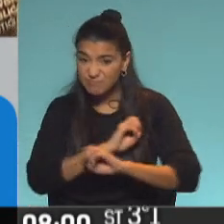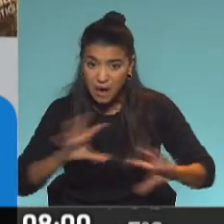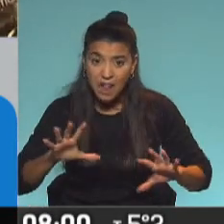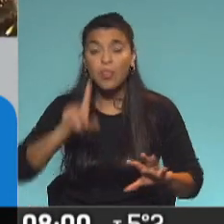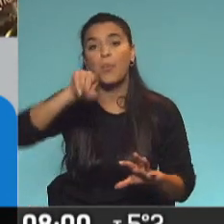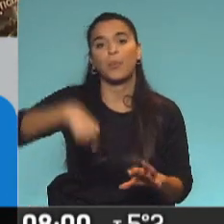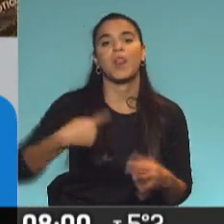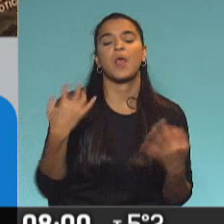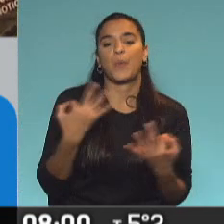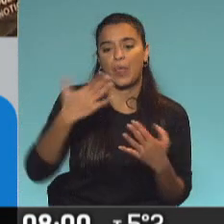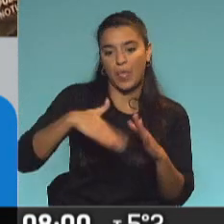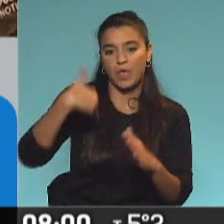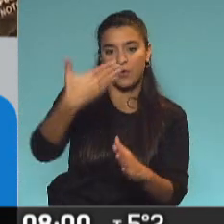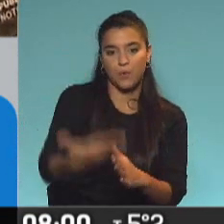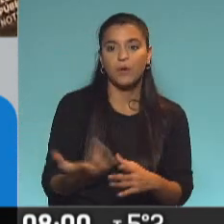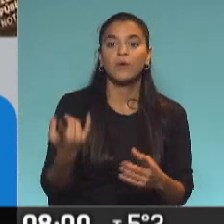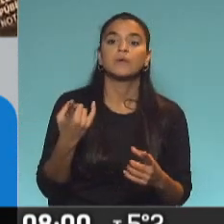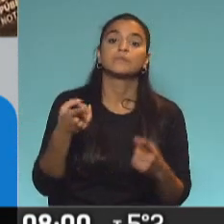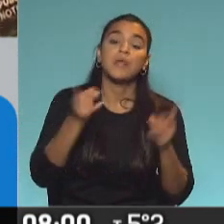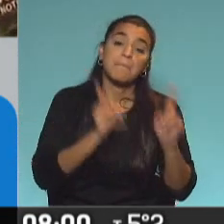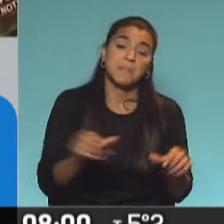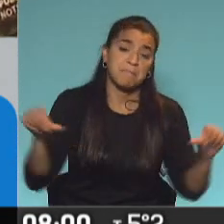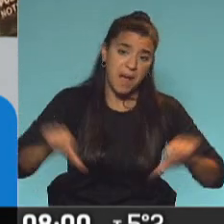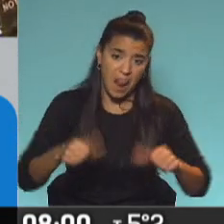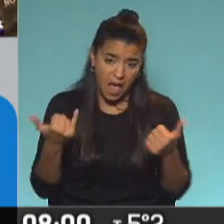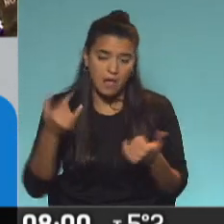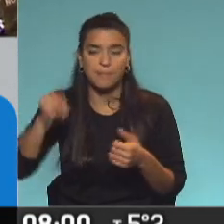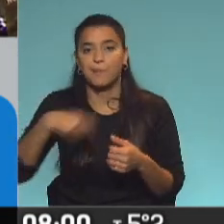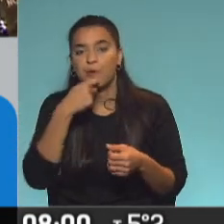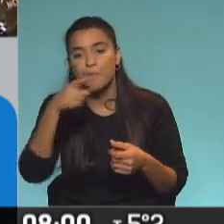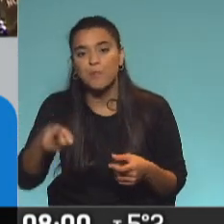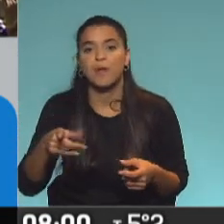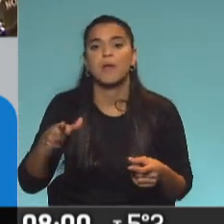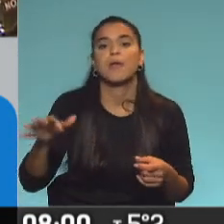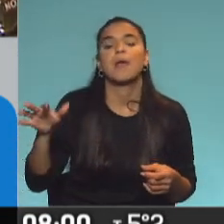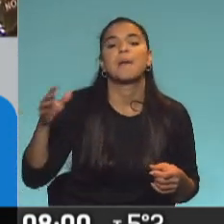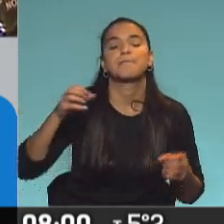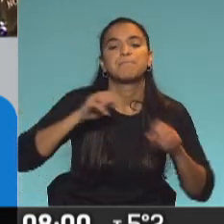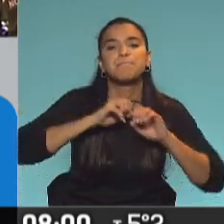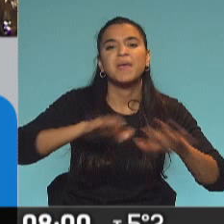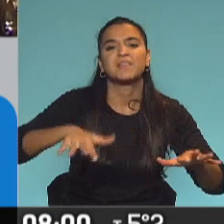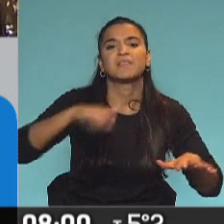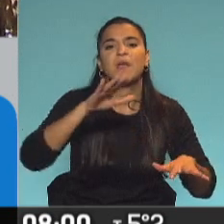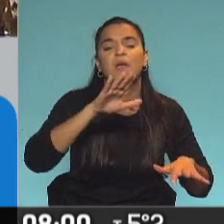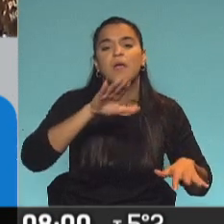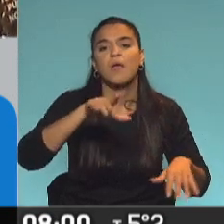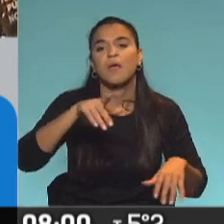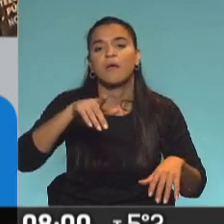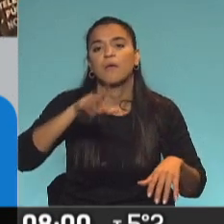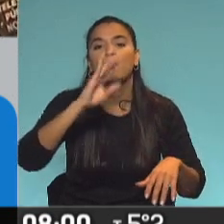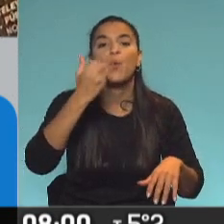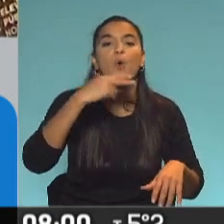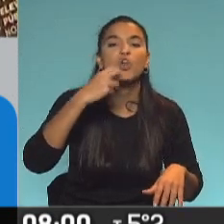también luego de crisis y desastres surgieron cosas malas. Por ejemplo, luego de la peste bubónica hubo matanzas